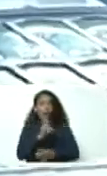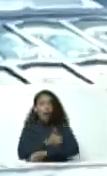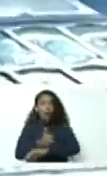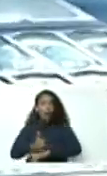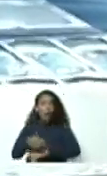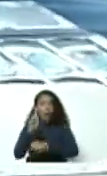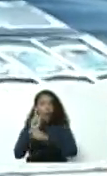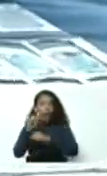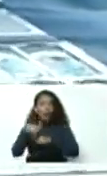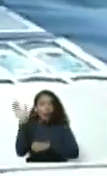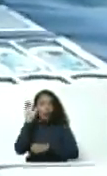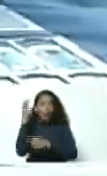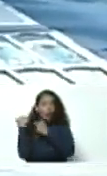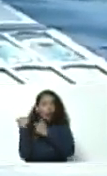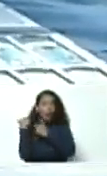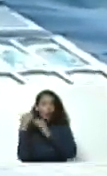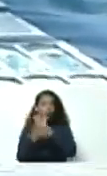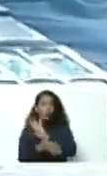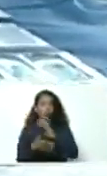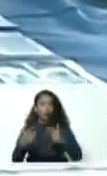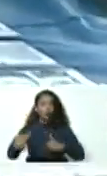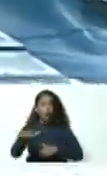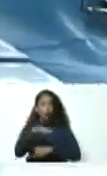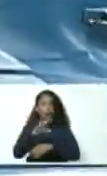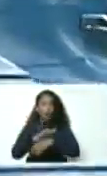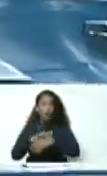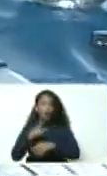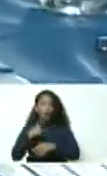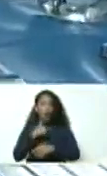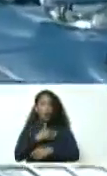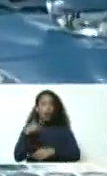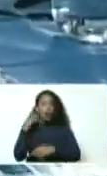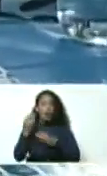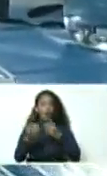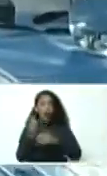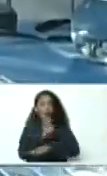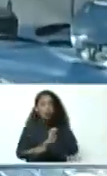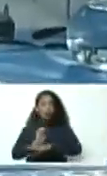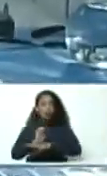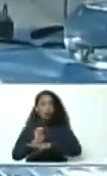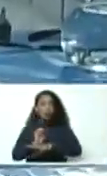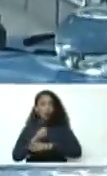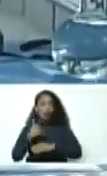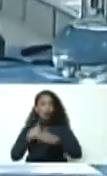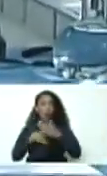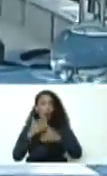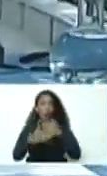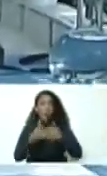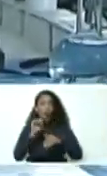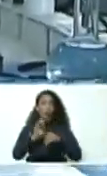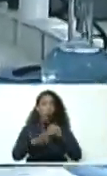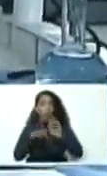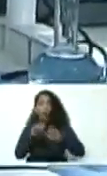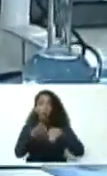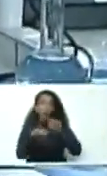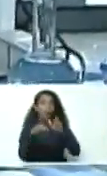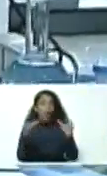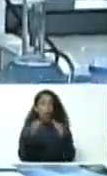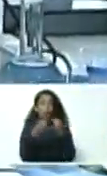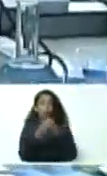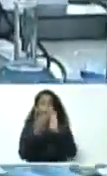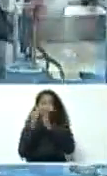de Caracas, que le quiero pasar un parte, mi comandante. Vamos a paso de vencedores con las